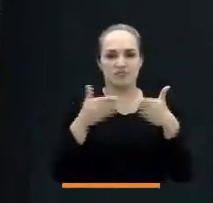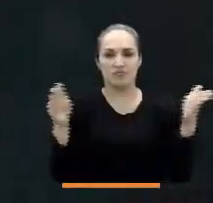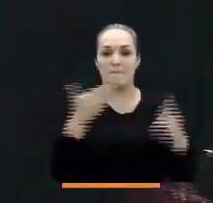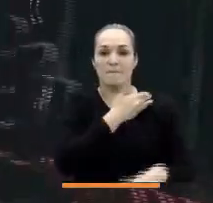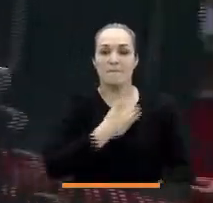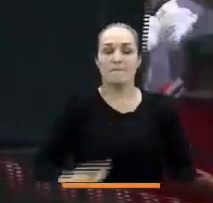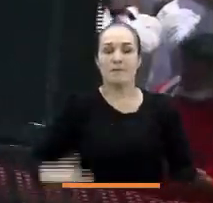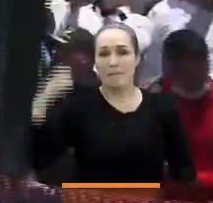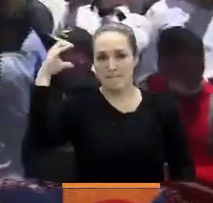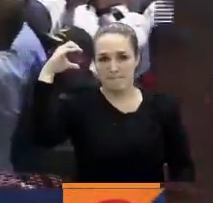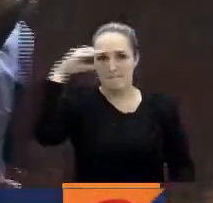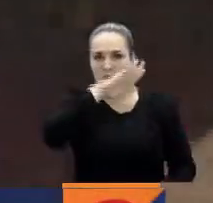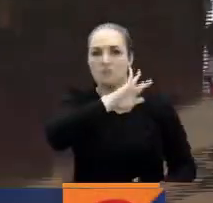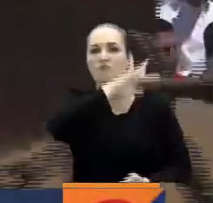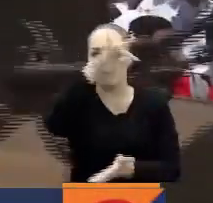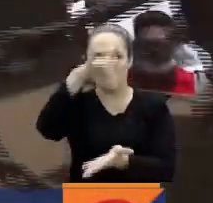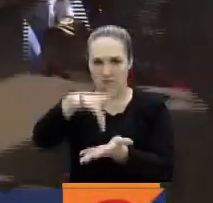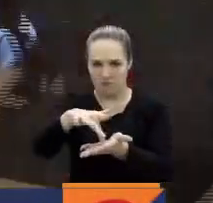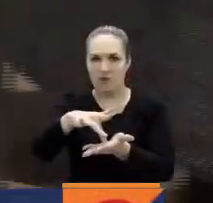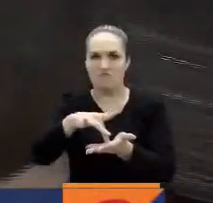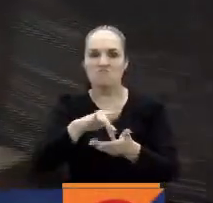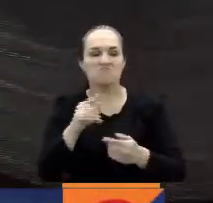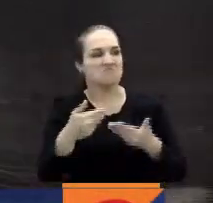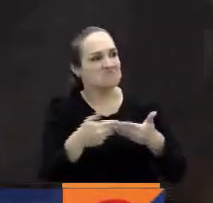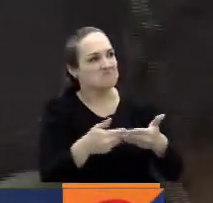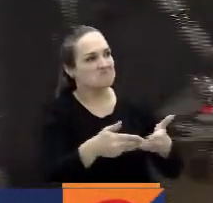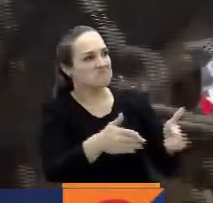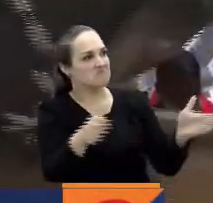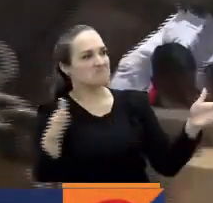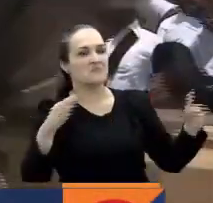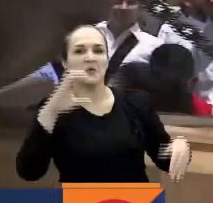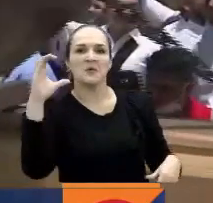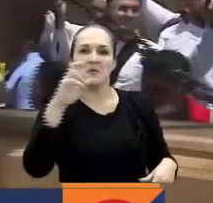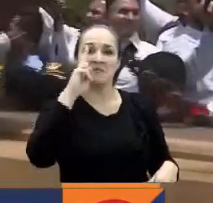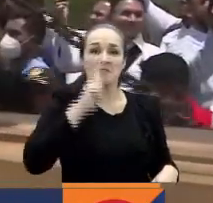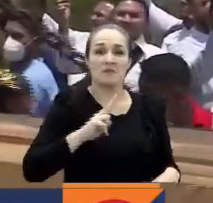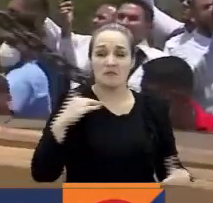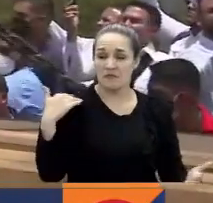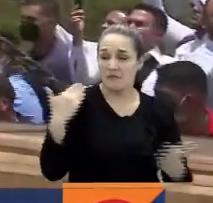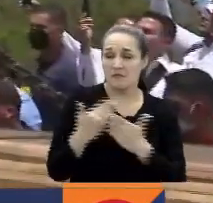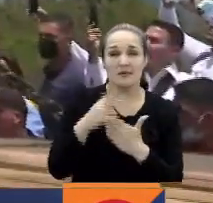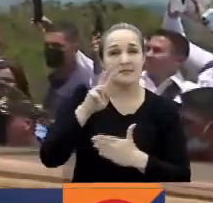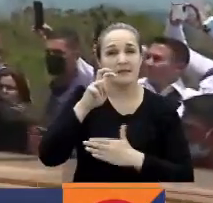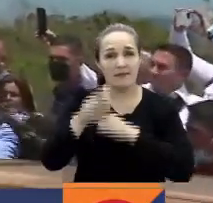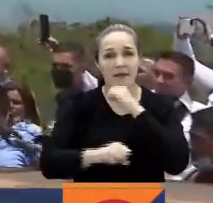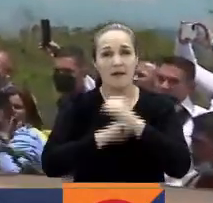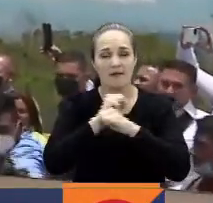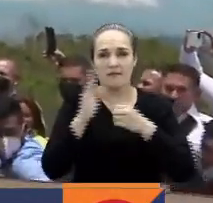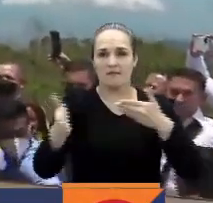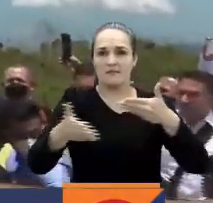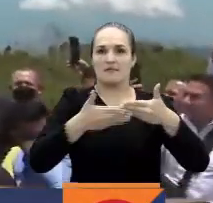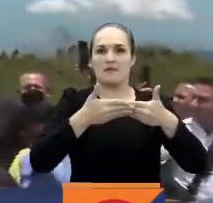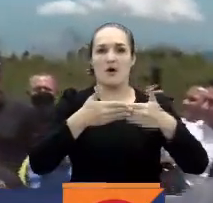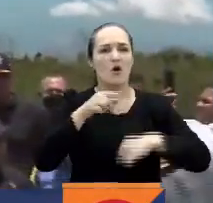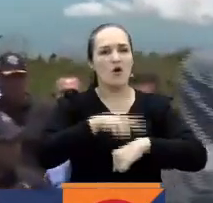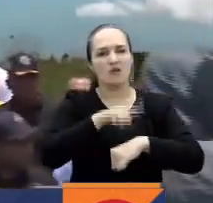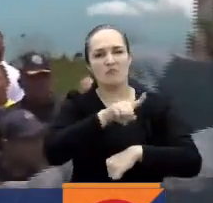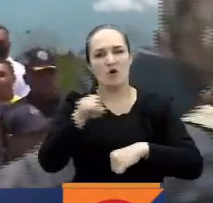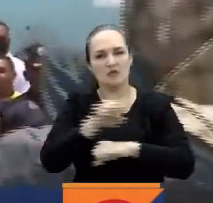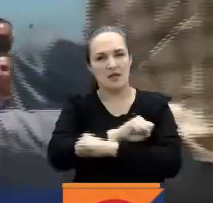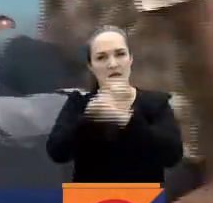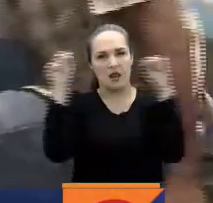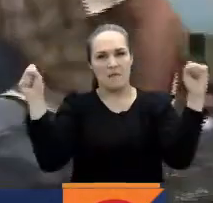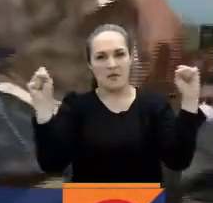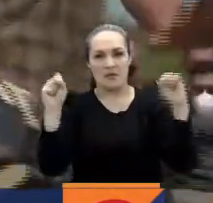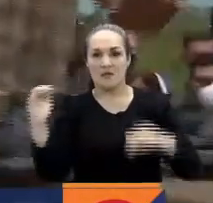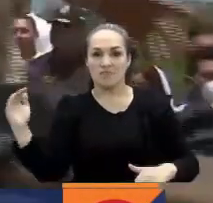Petro encabezó la actividad en la frontera entre Colombia y Venezuela. Luego de 7 años de cierre, sobre las 11 de la mañana, cruzó